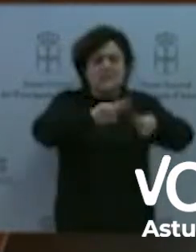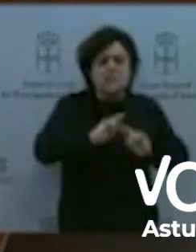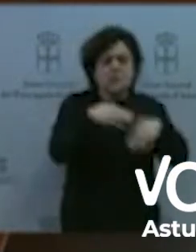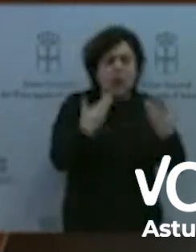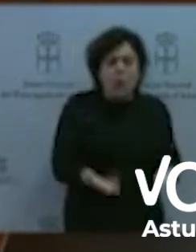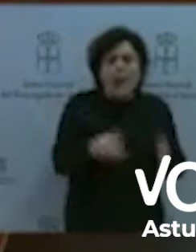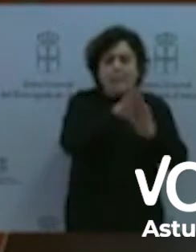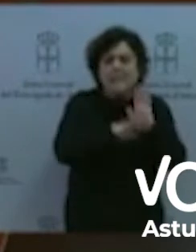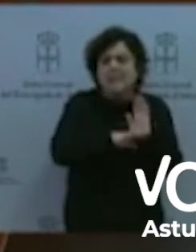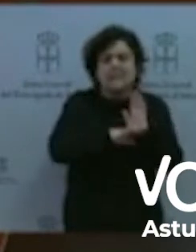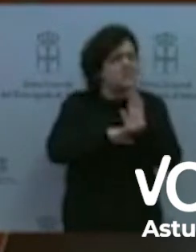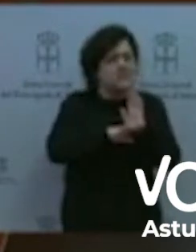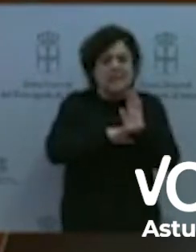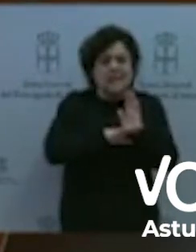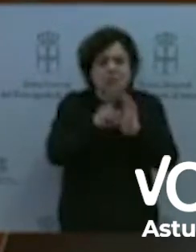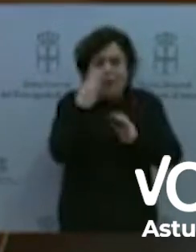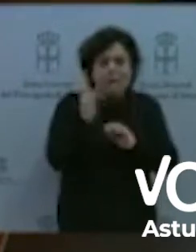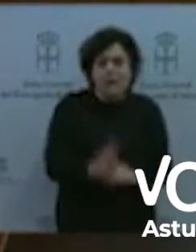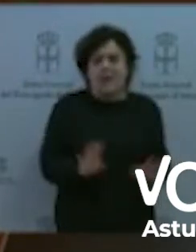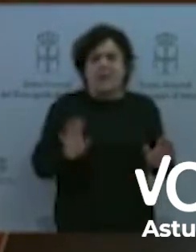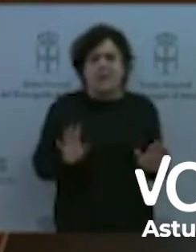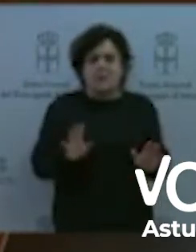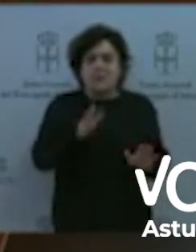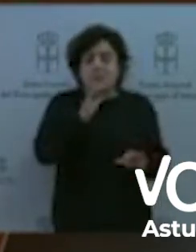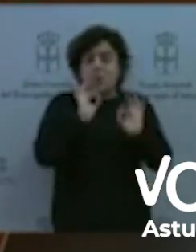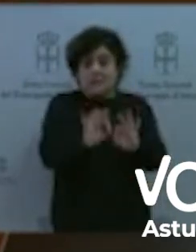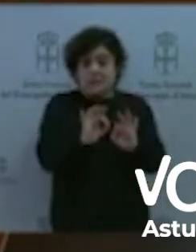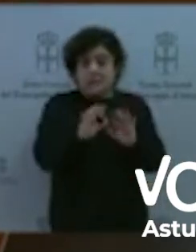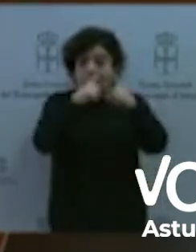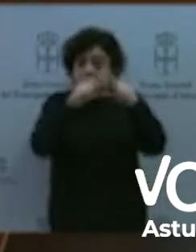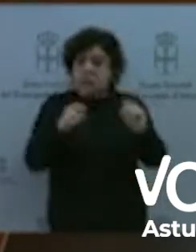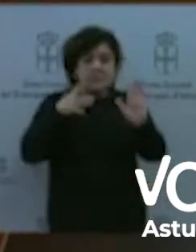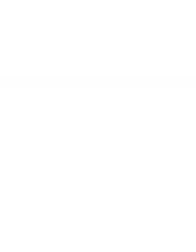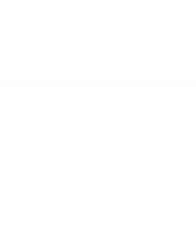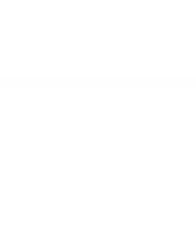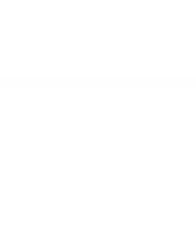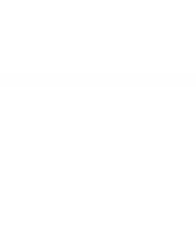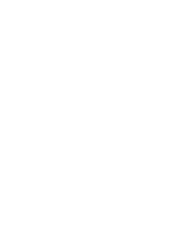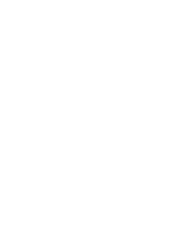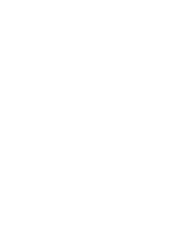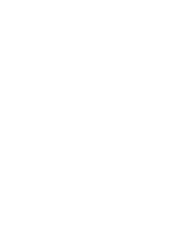eso Asturias se está convirtiendo en una auténtica fábrica de pobreza.